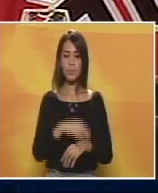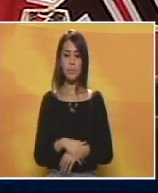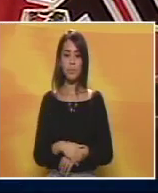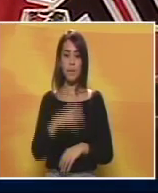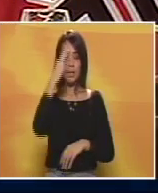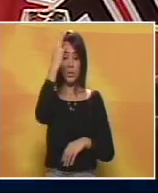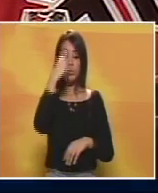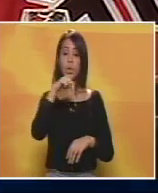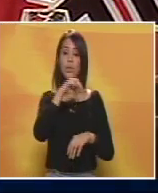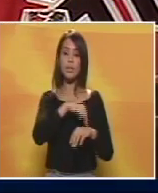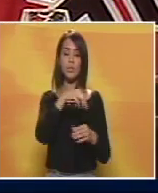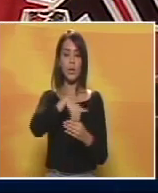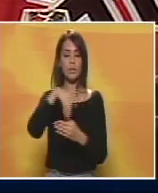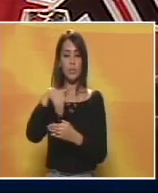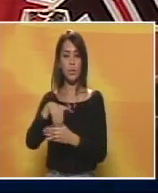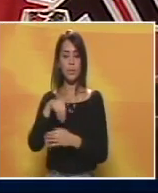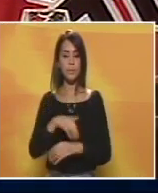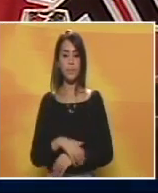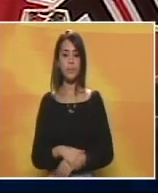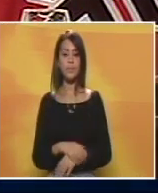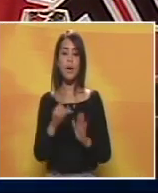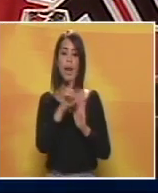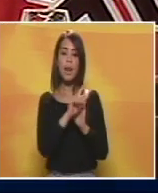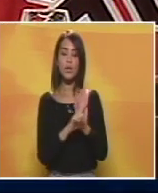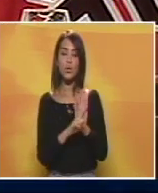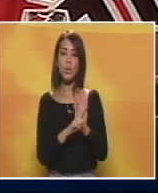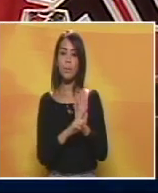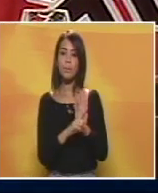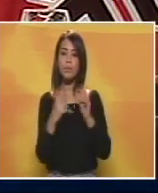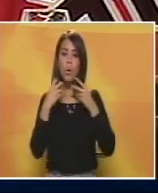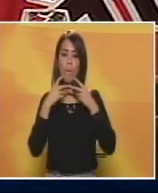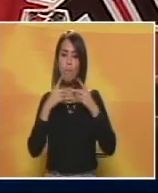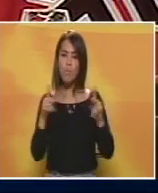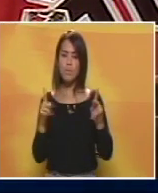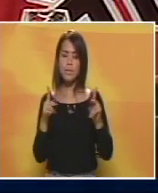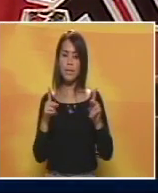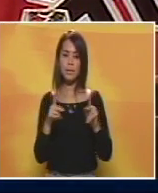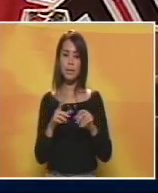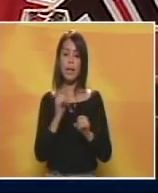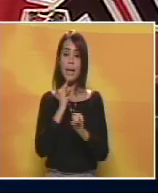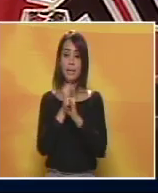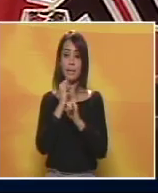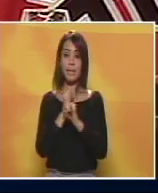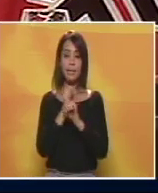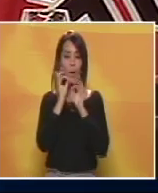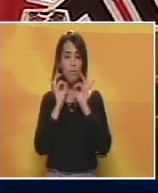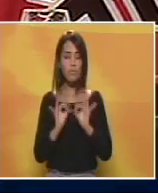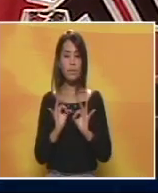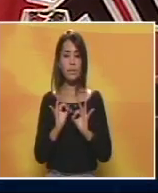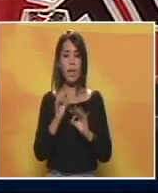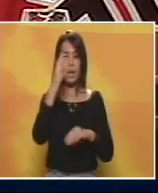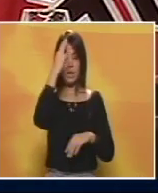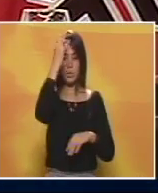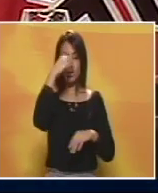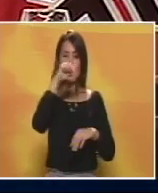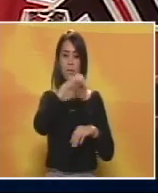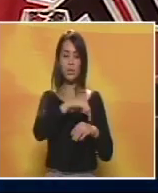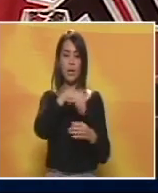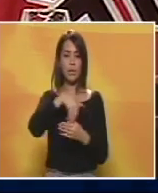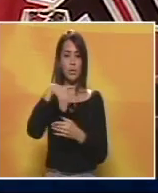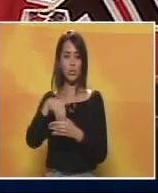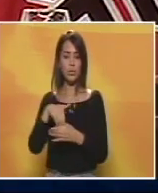del Consejo Nacional Electoral. Las normas están publicadas en la página oficial del Consejo